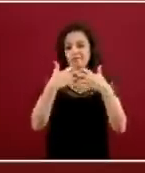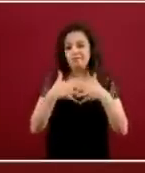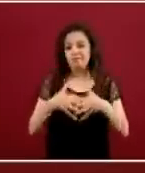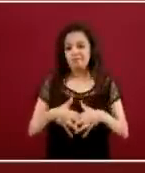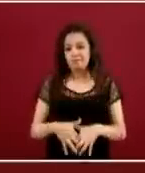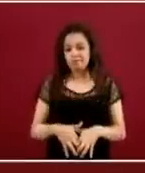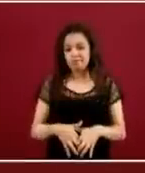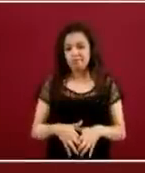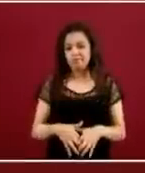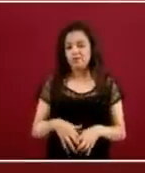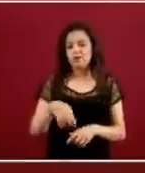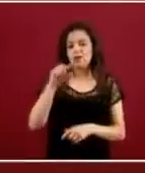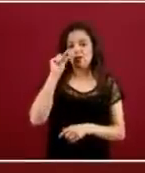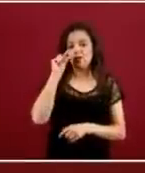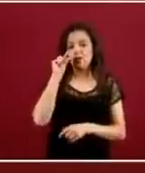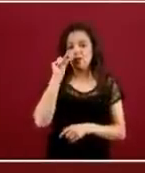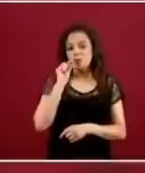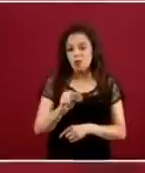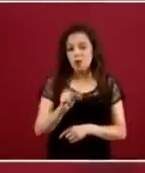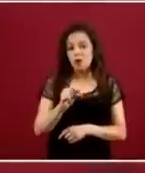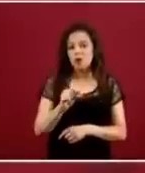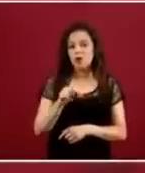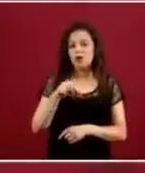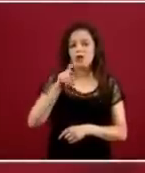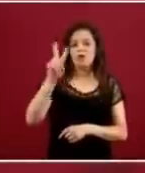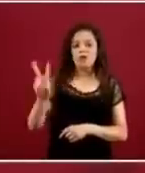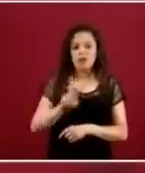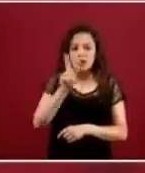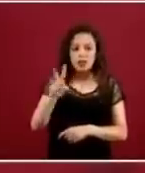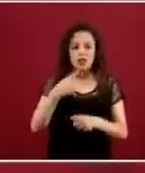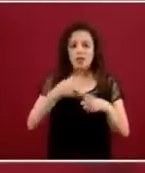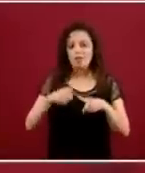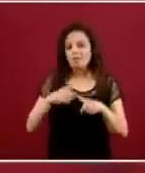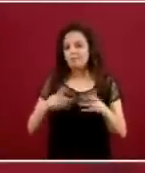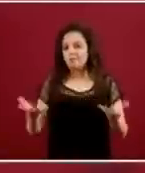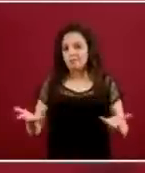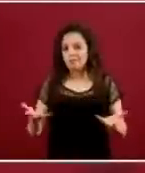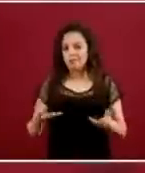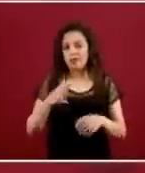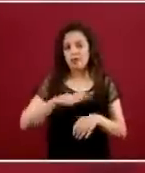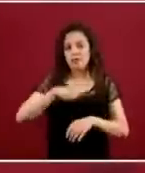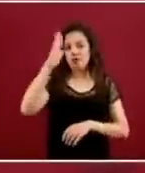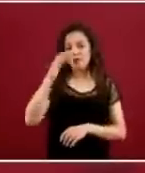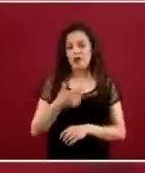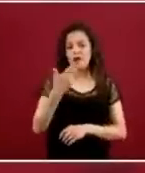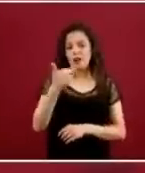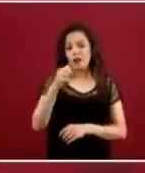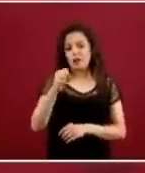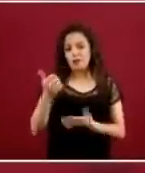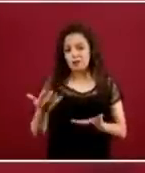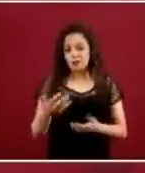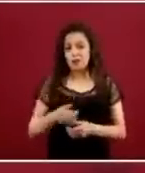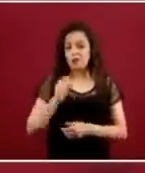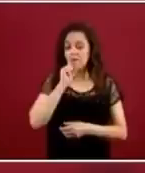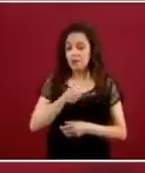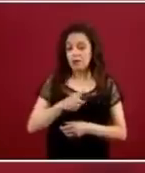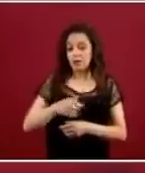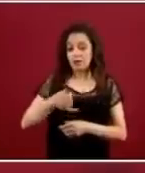muy bajo valor nutricional y ximo poder calórico en forma de bebidas o en forma de productos